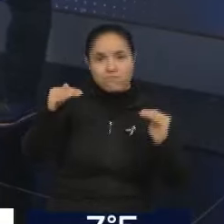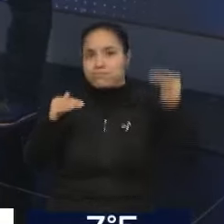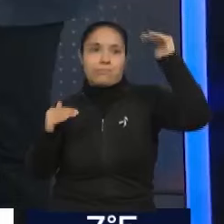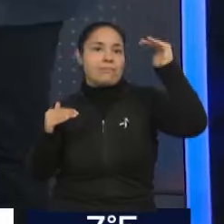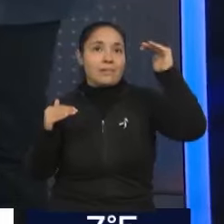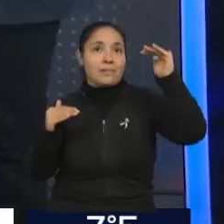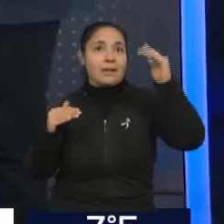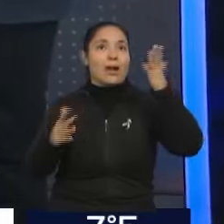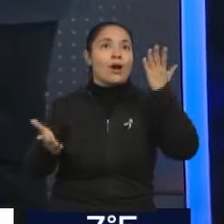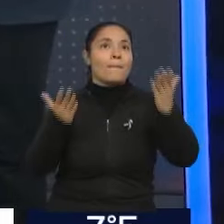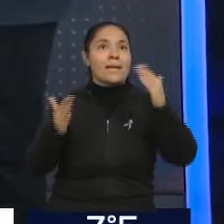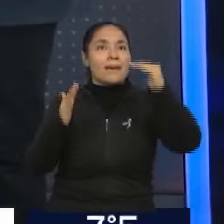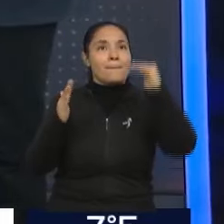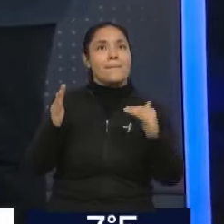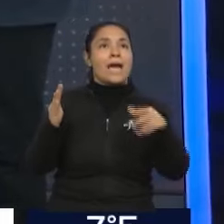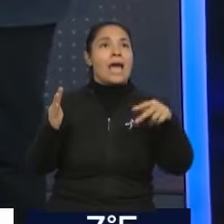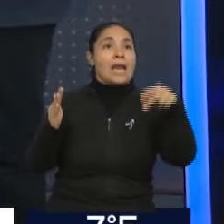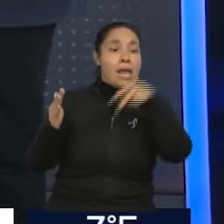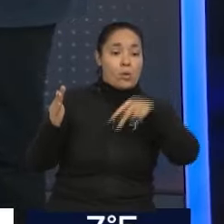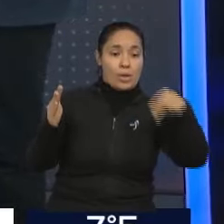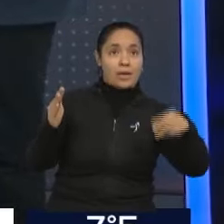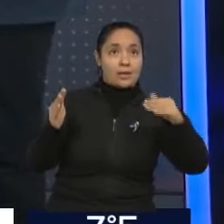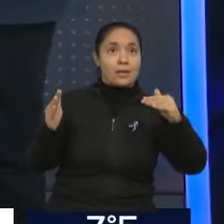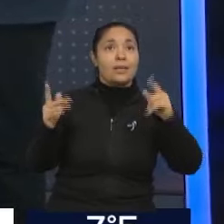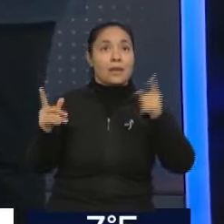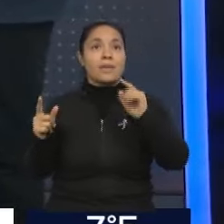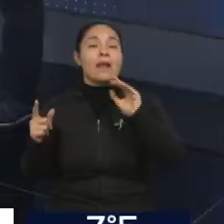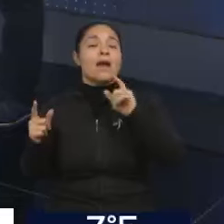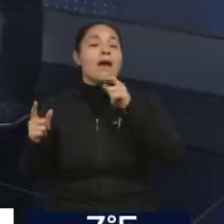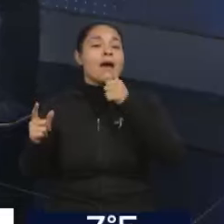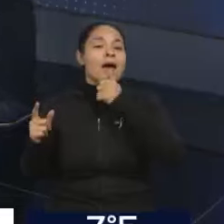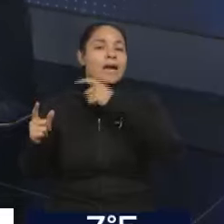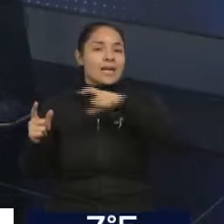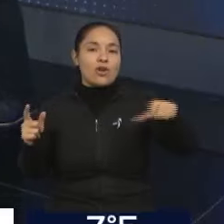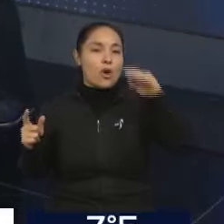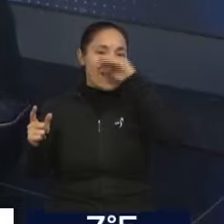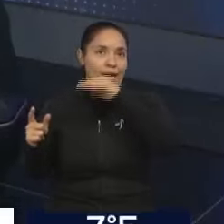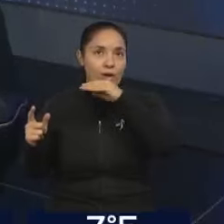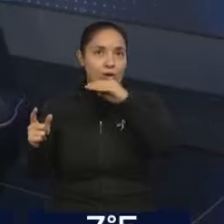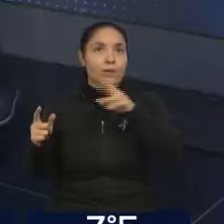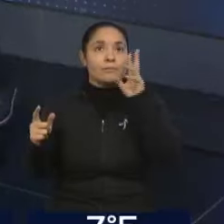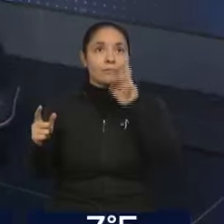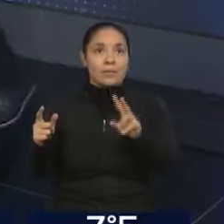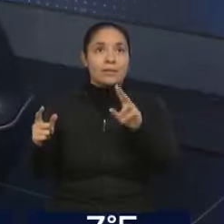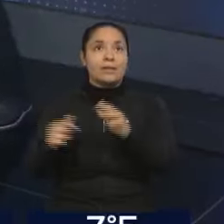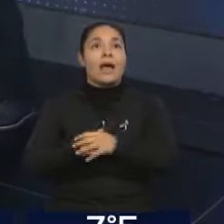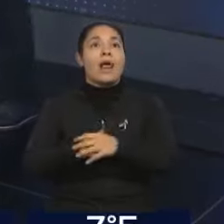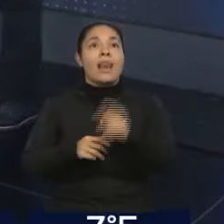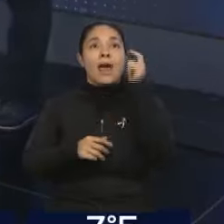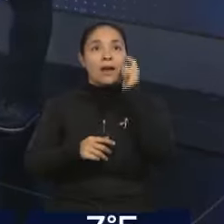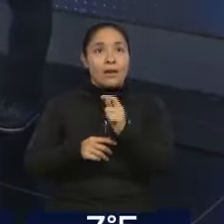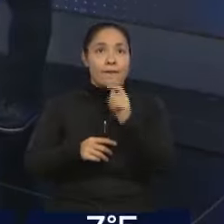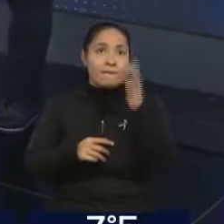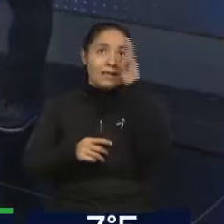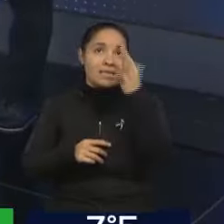65.202, y Río Negro, 60.209. ¿Y cuáles son las más bajas? Mirá la diferencia. La Rioja,